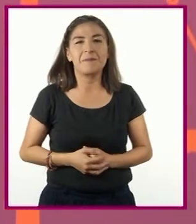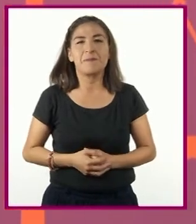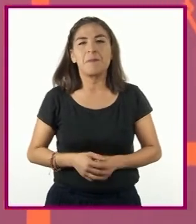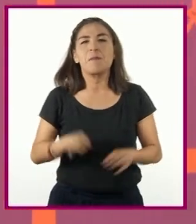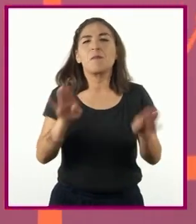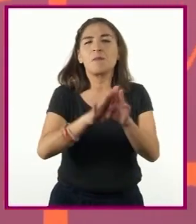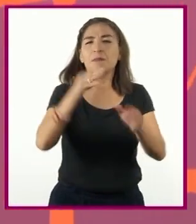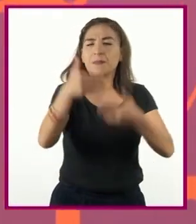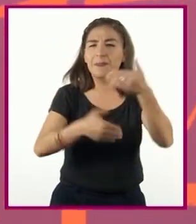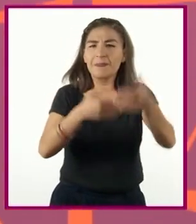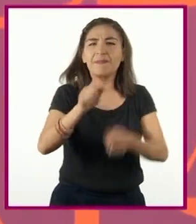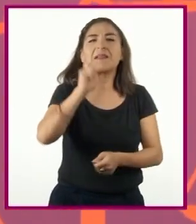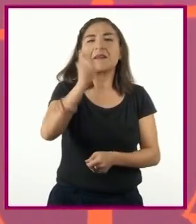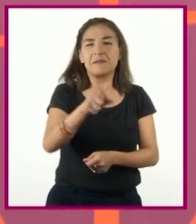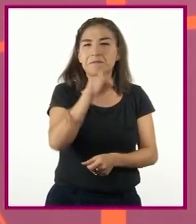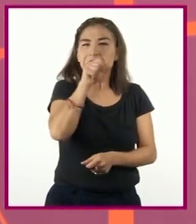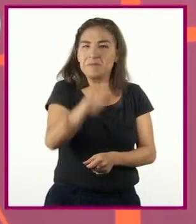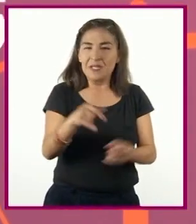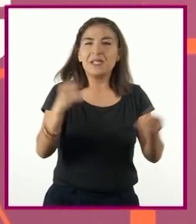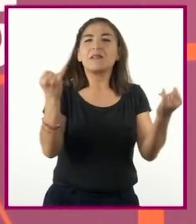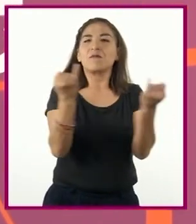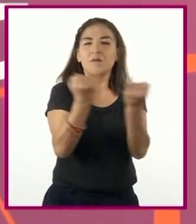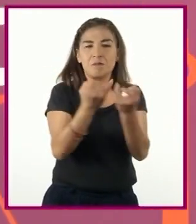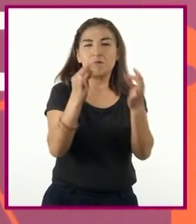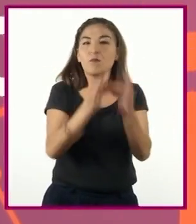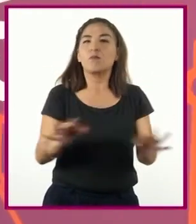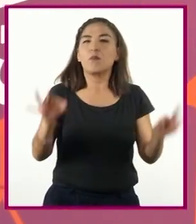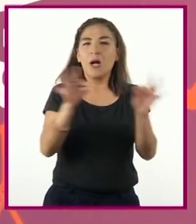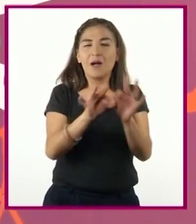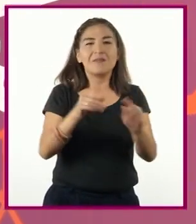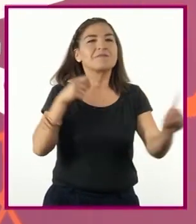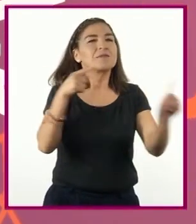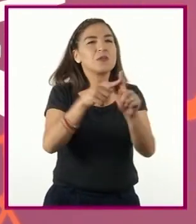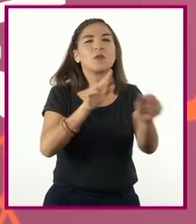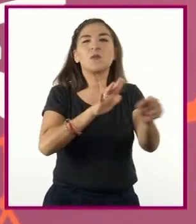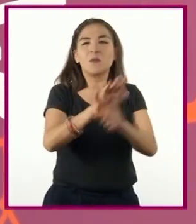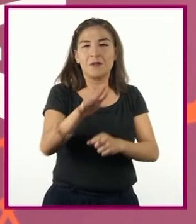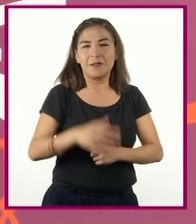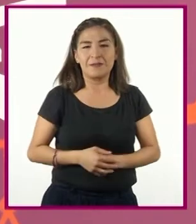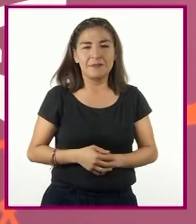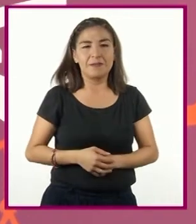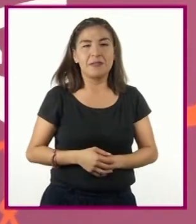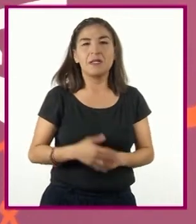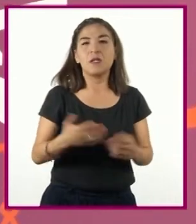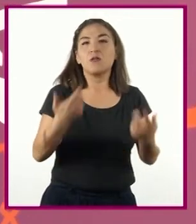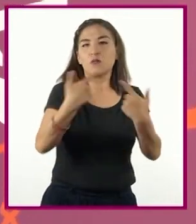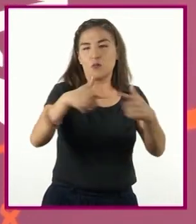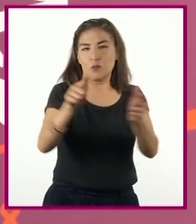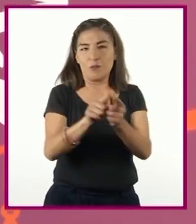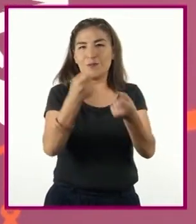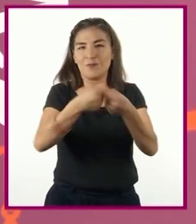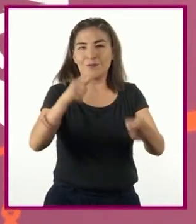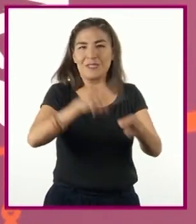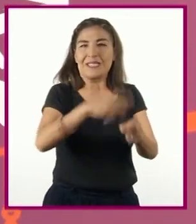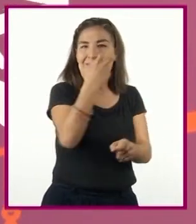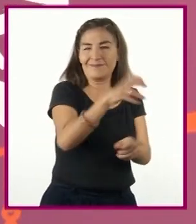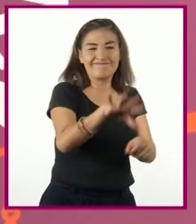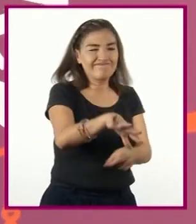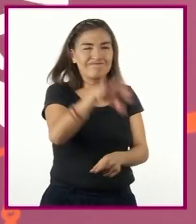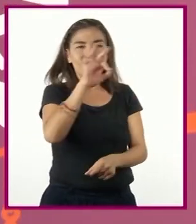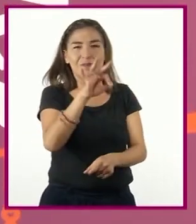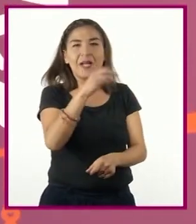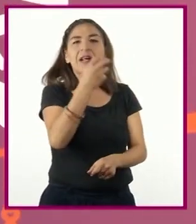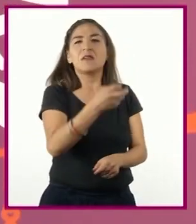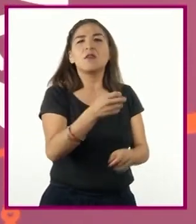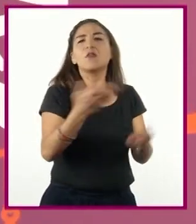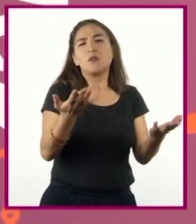los entornos también juegan un papel fundamental. Aquí es donde destacan los grupos sociales. Si en sus